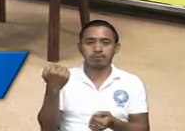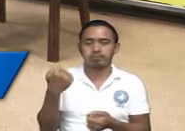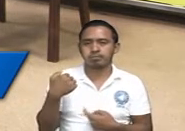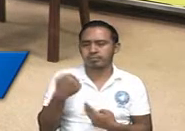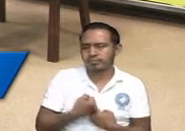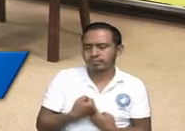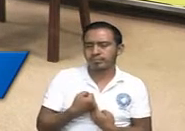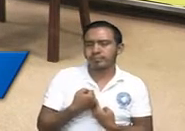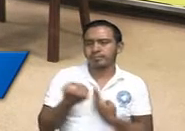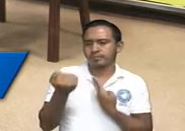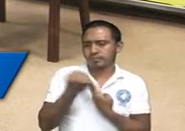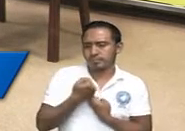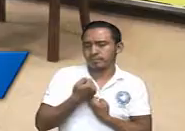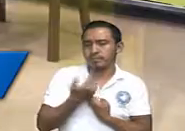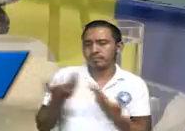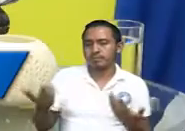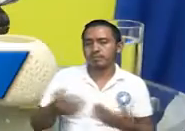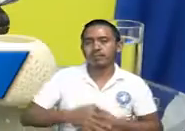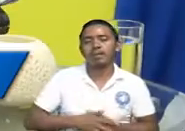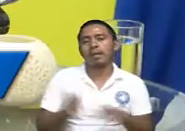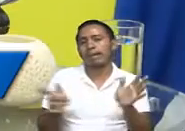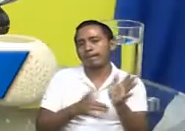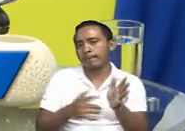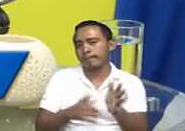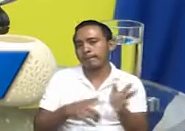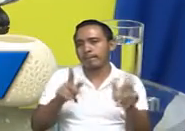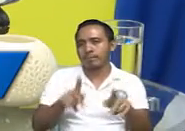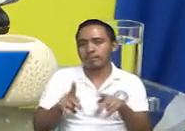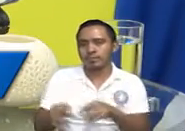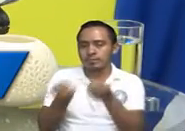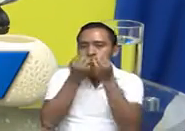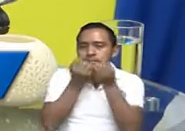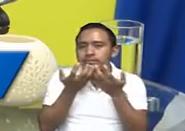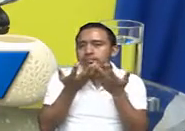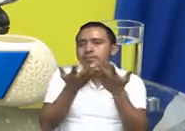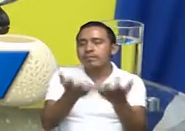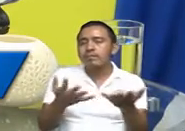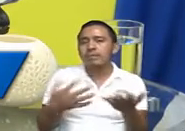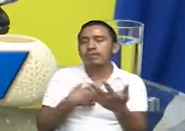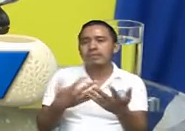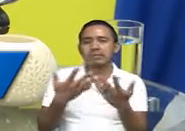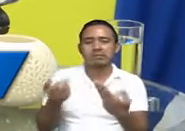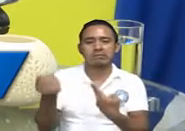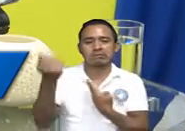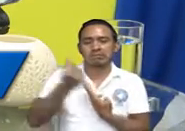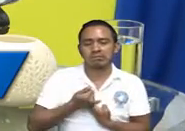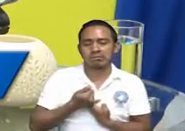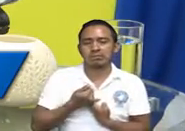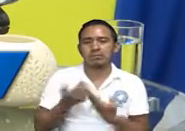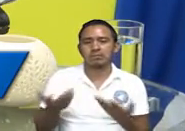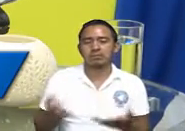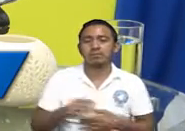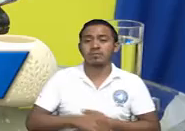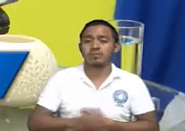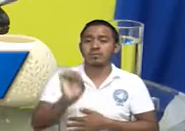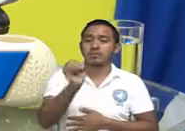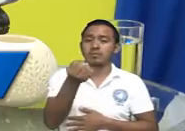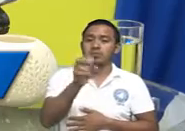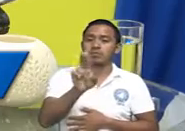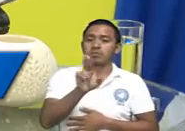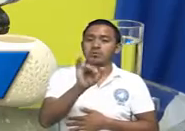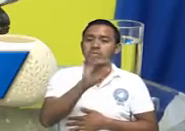ejemplo, las personas que han expresado ese intento de suicidarse, puede ser más